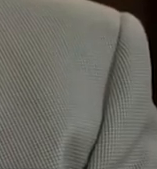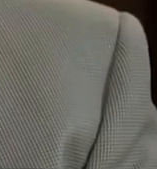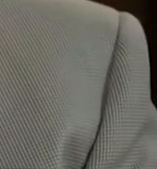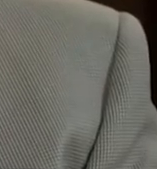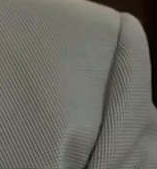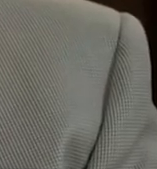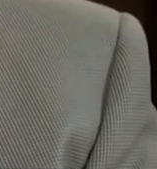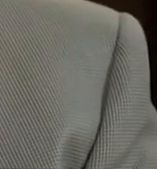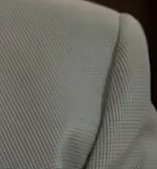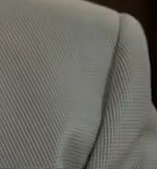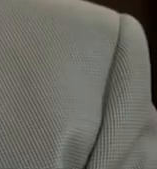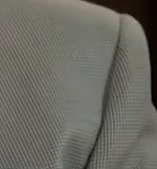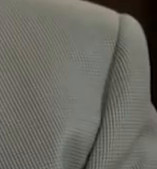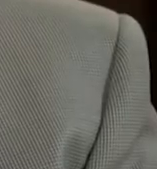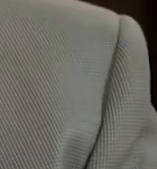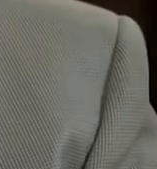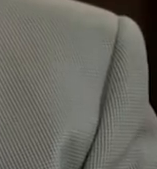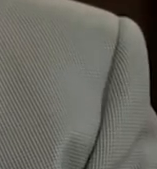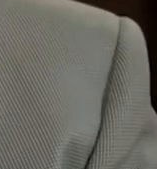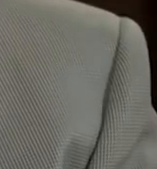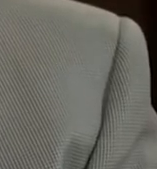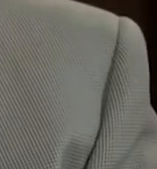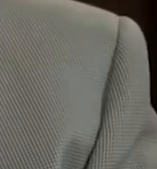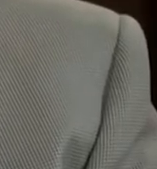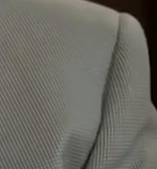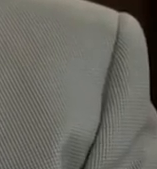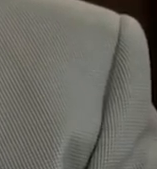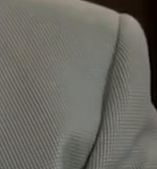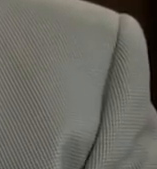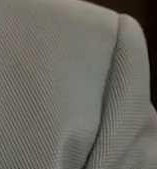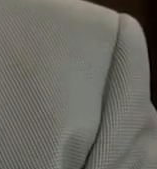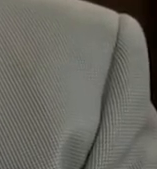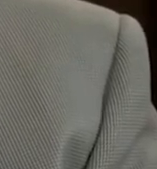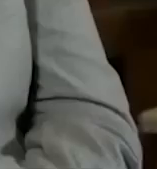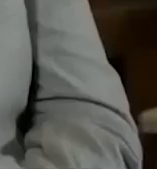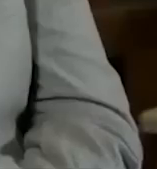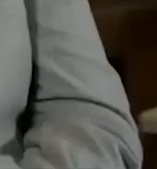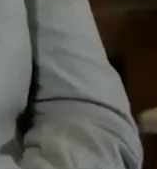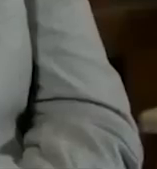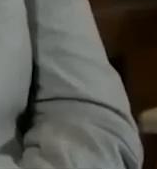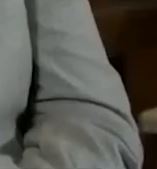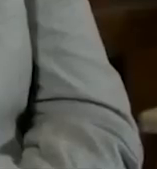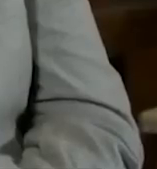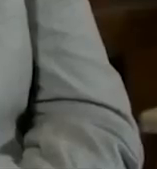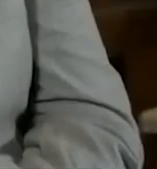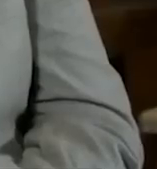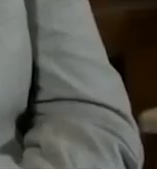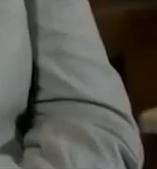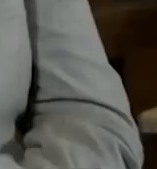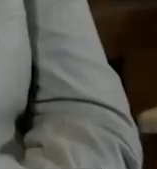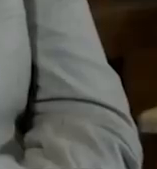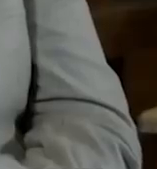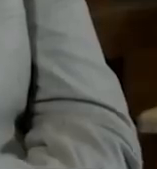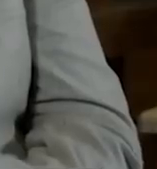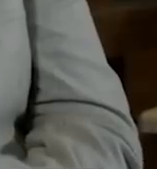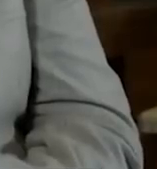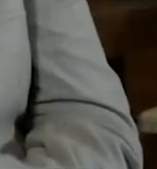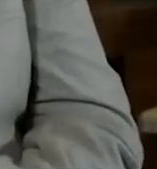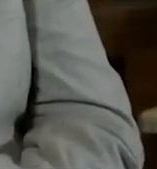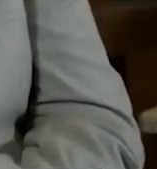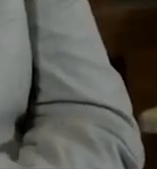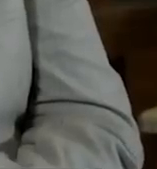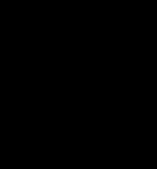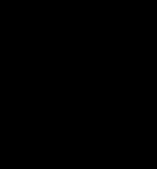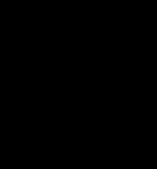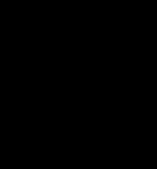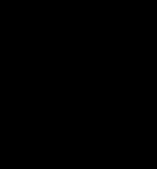andrés manuel lópez obrador es fundamental hacer que se cumpla el artículo 4º de la constitución es el derecho a